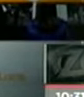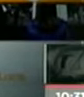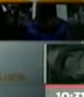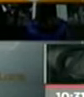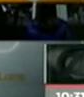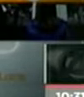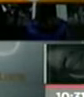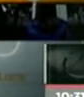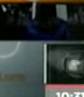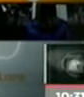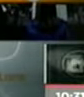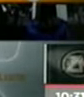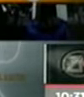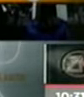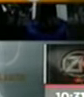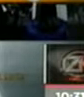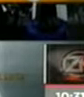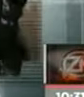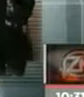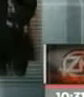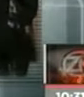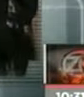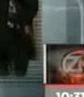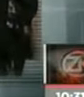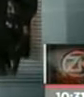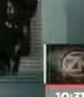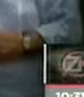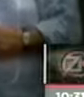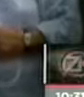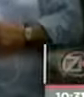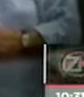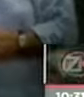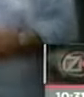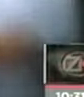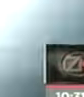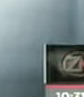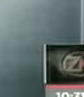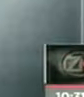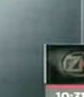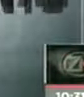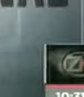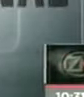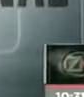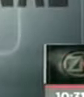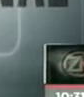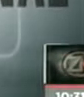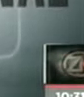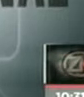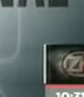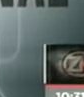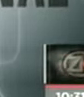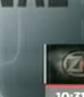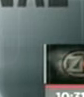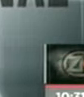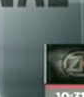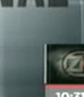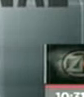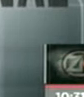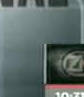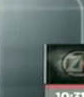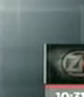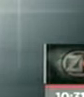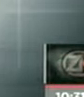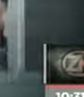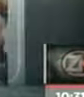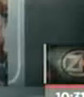legítimo electo por los venezolanos, asume la representación del pueblo. 2. Fase del reconocimiento